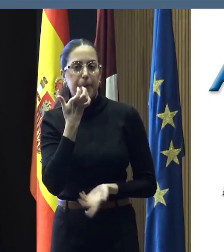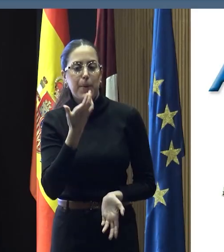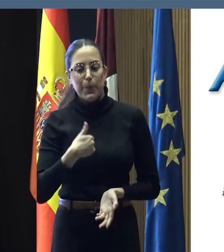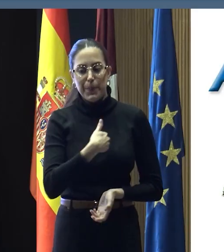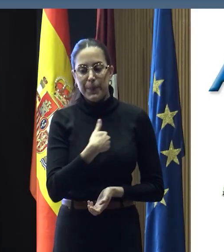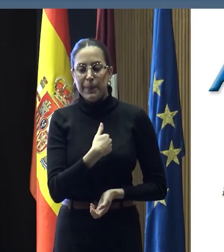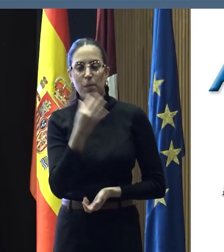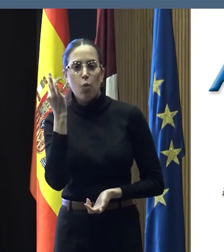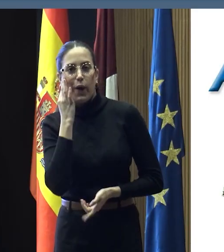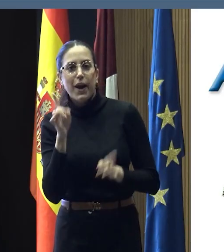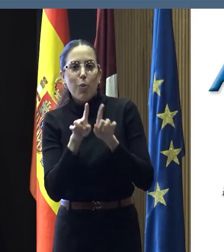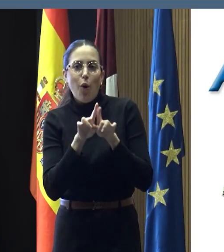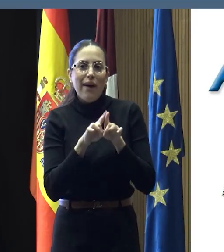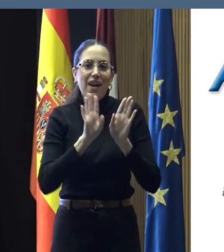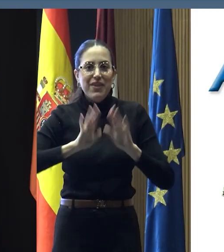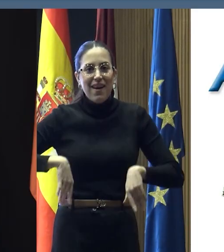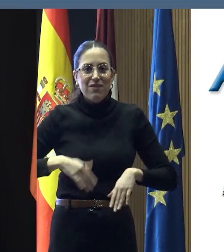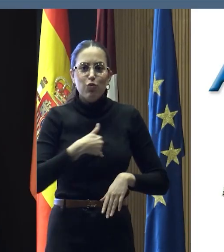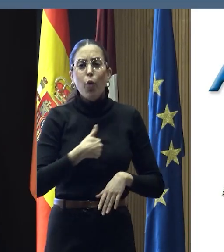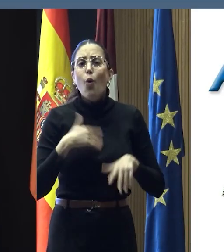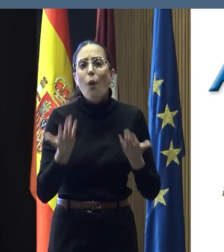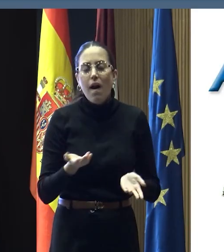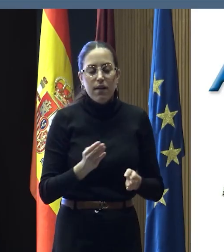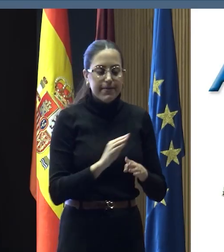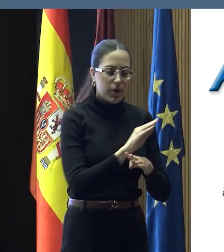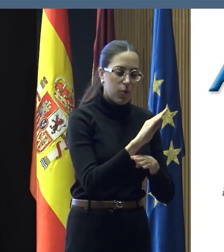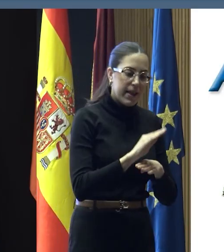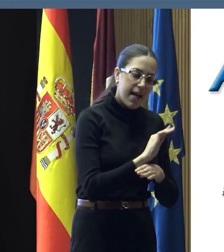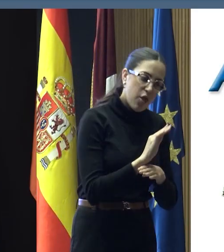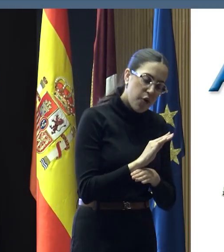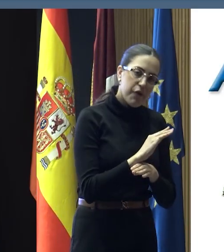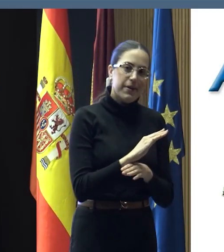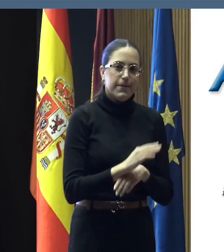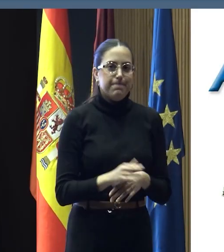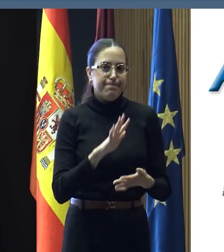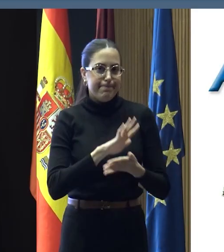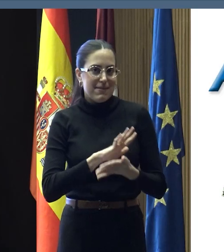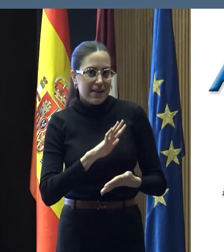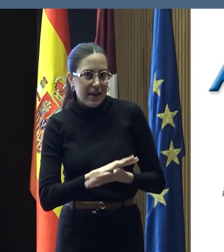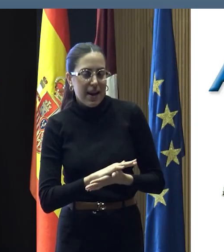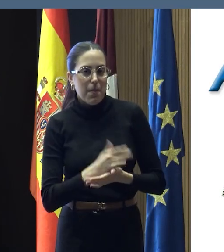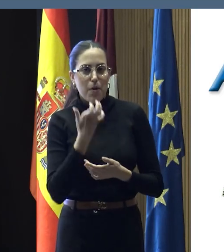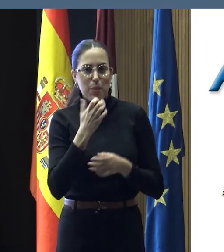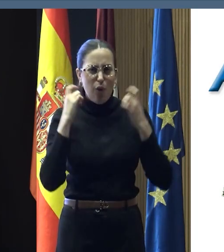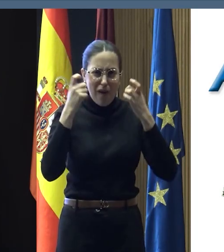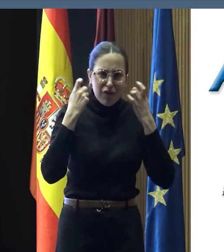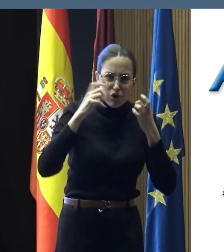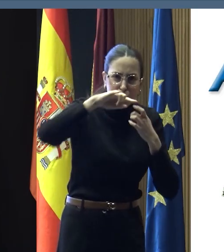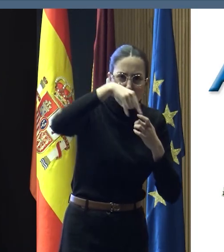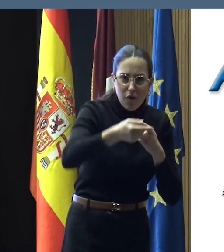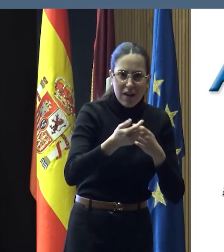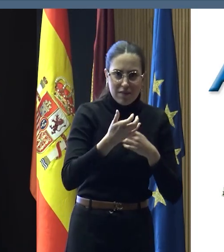papel más cuidador, más tenga que esforzarse mucho más para